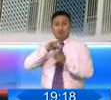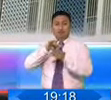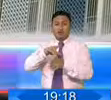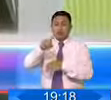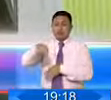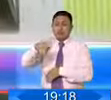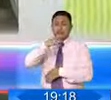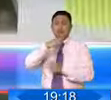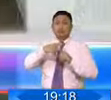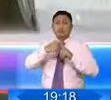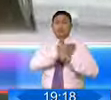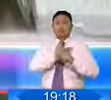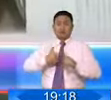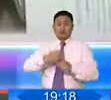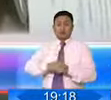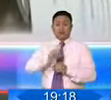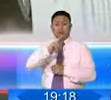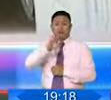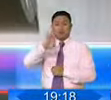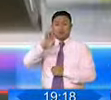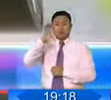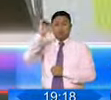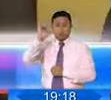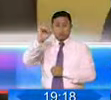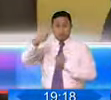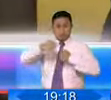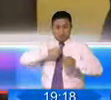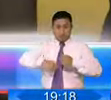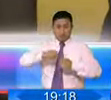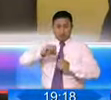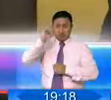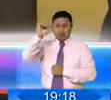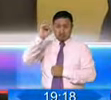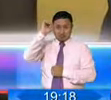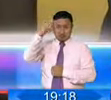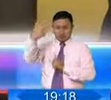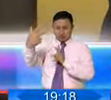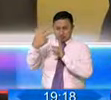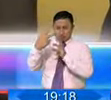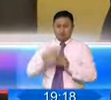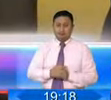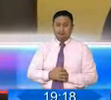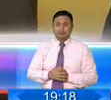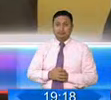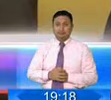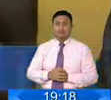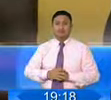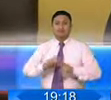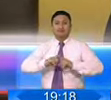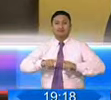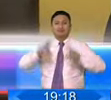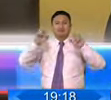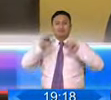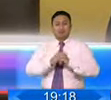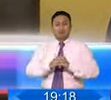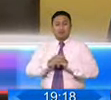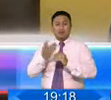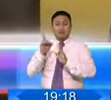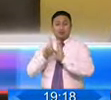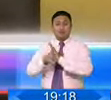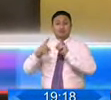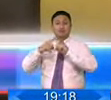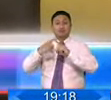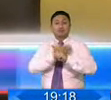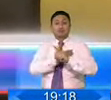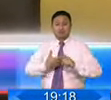dé su versión el próximo 24 de mayo a través de videoconferencia. Hay varias versiones que acusan al expresidente Correa de